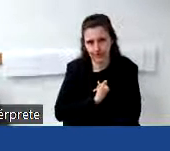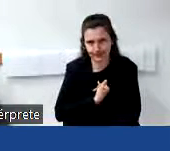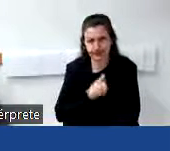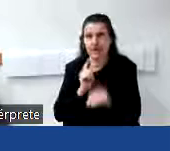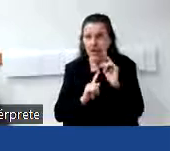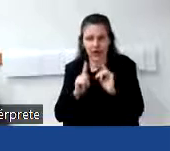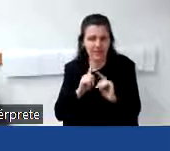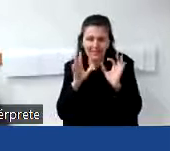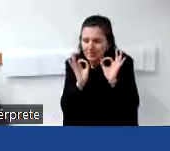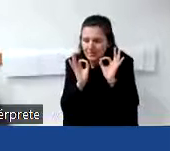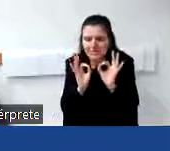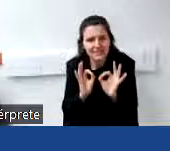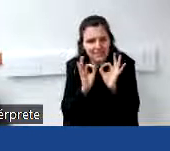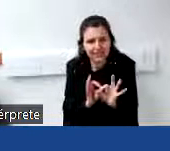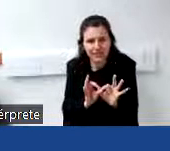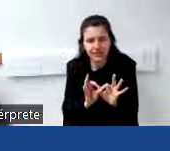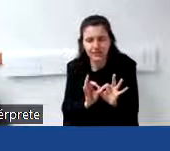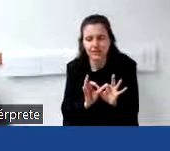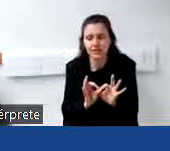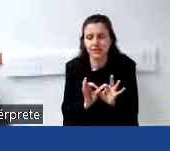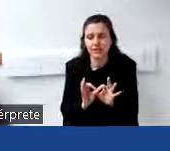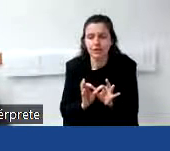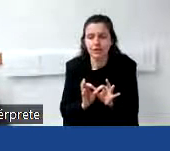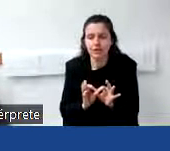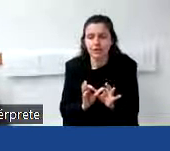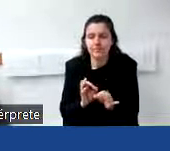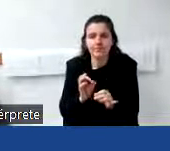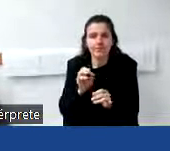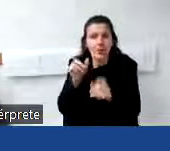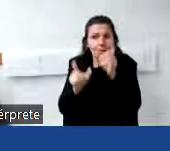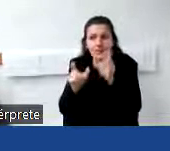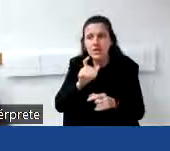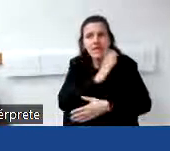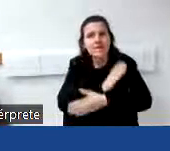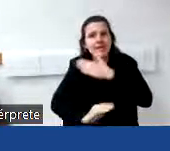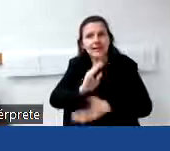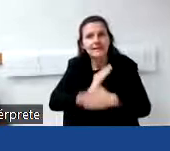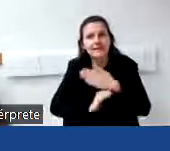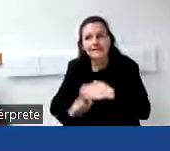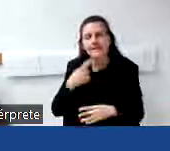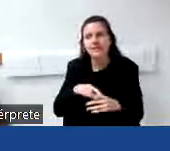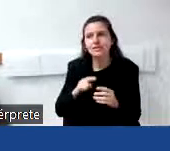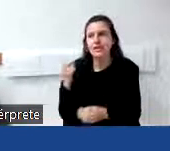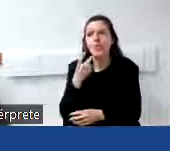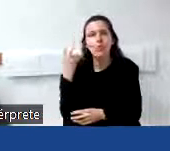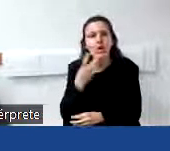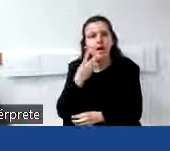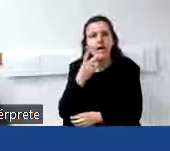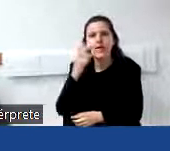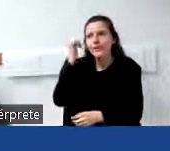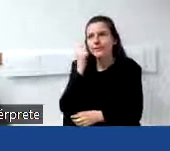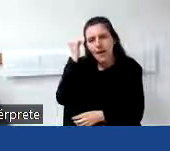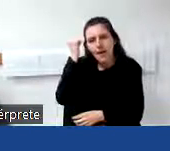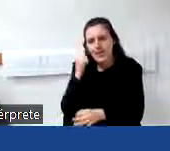específicamente tratan, ¿no?, con personas con discapacidad puedan juntarse y decir, bueno, conjuntamente podemos tener